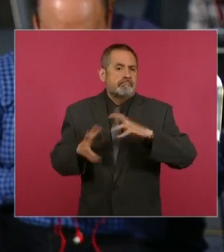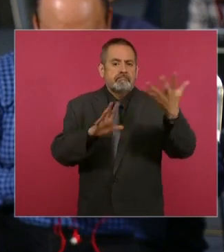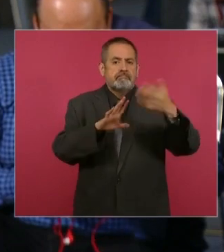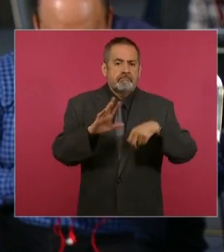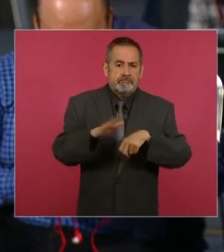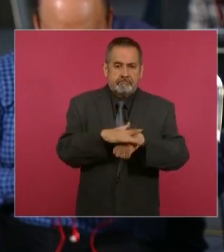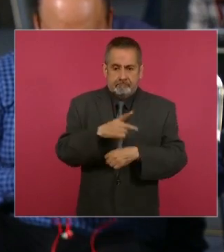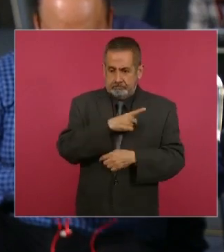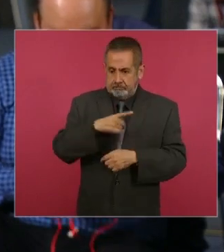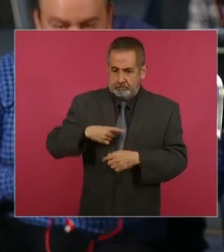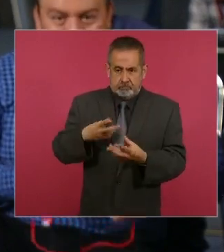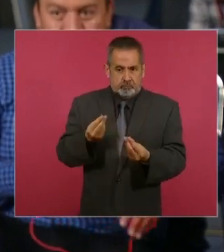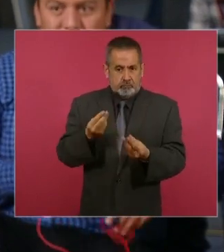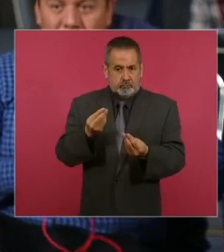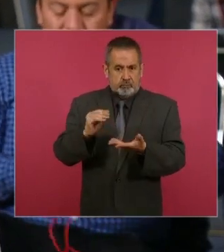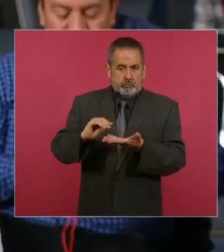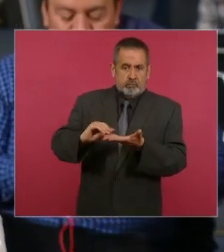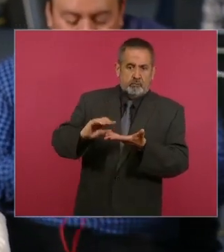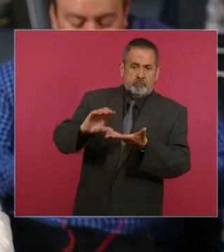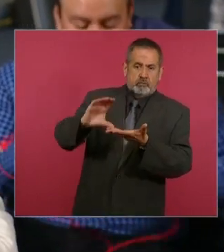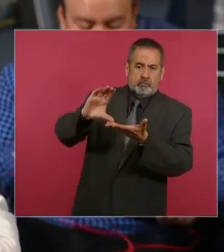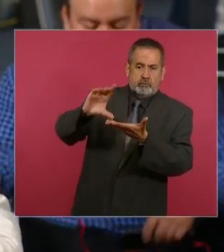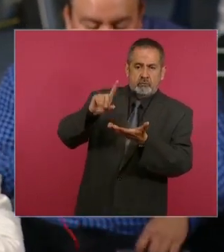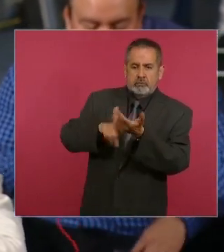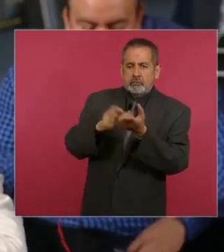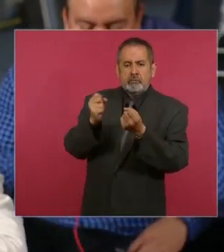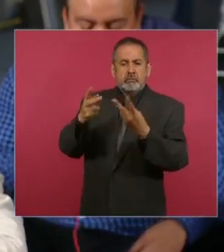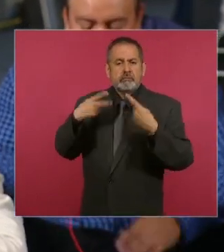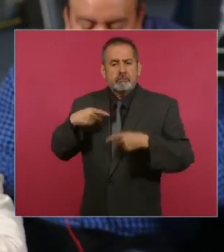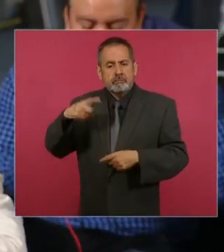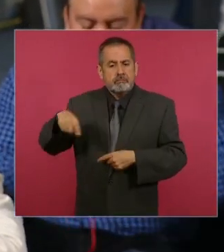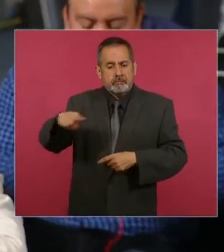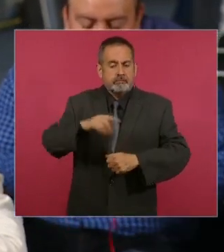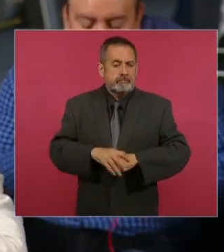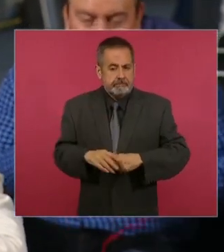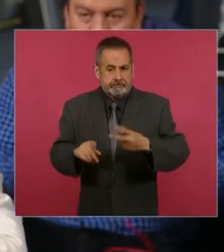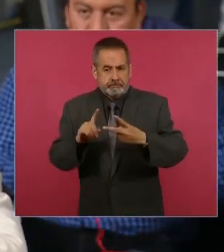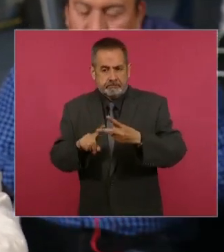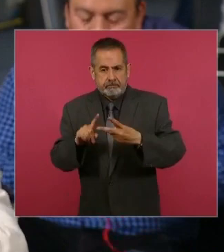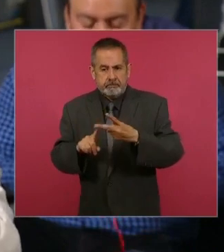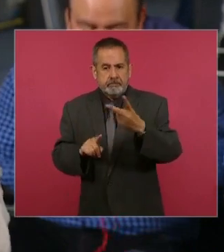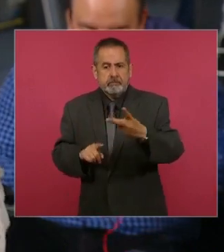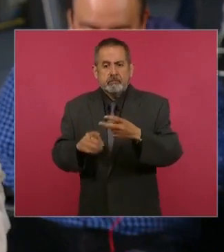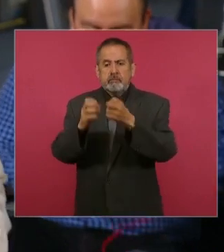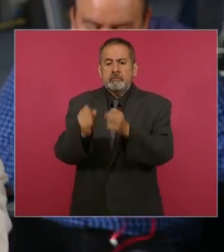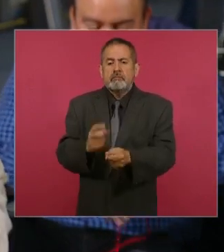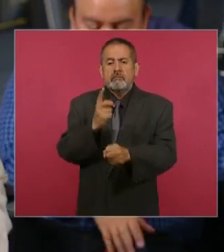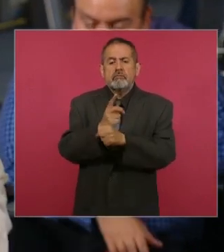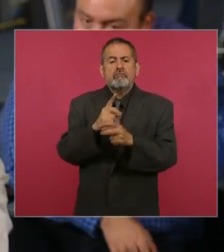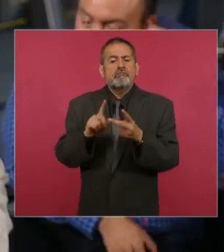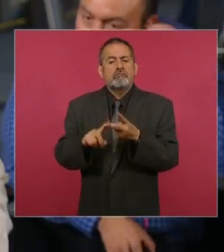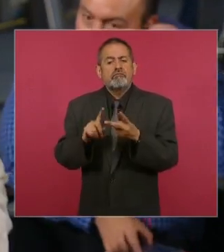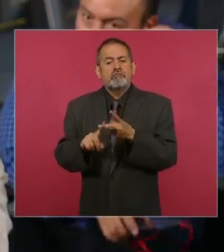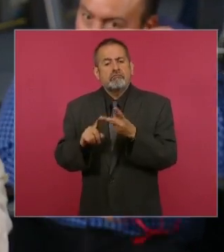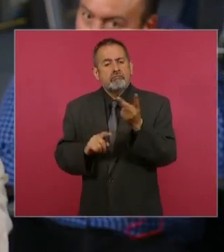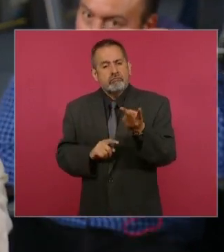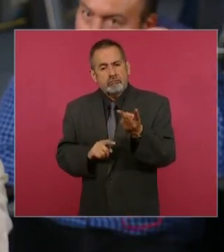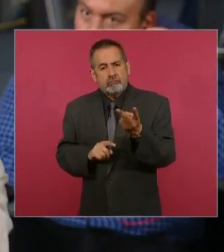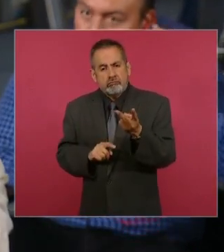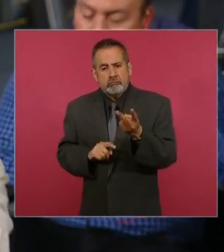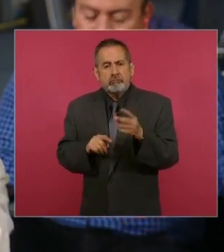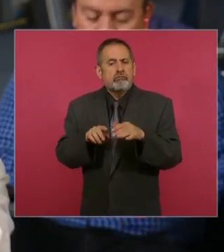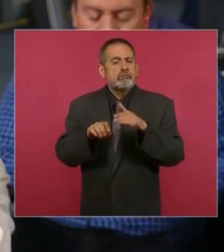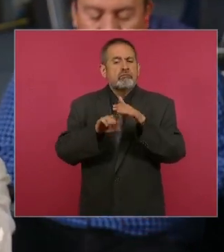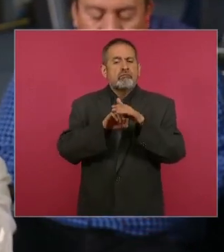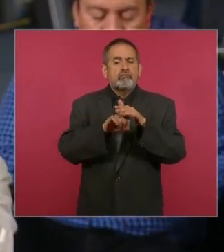este endeudamiento que dicen muchos analistas económicos. Segundo, hablando de seguridad, el ataque de drones